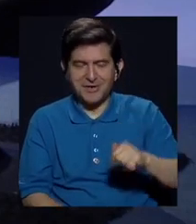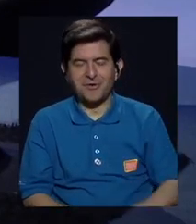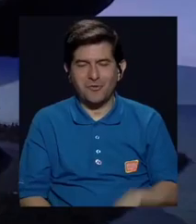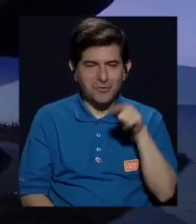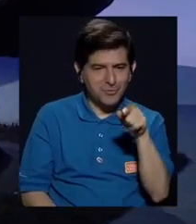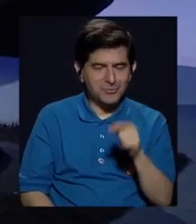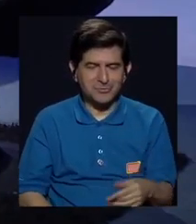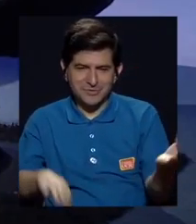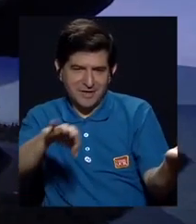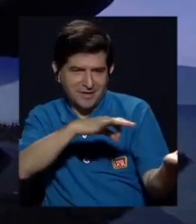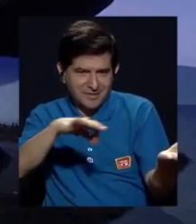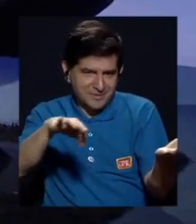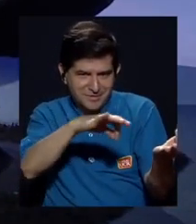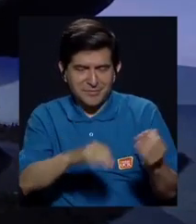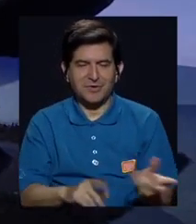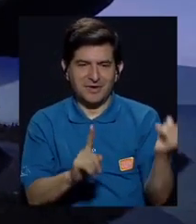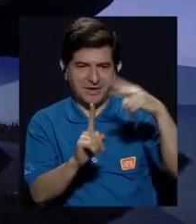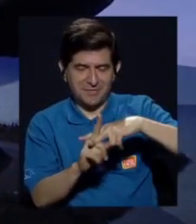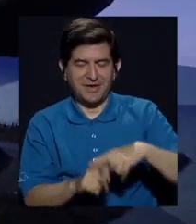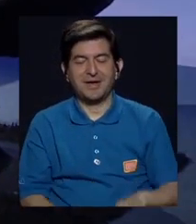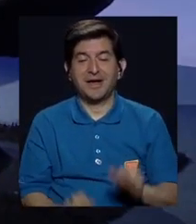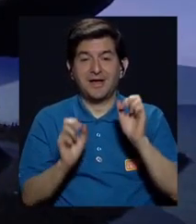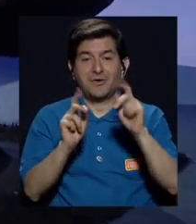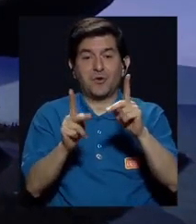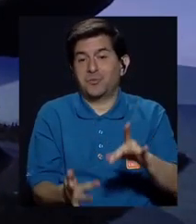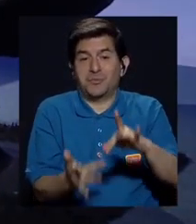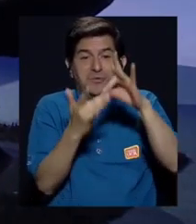obviamente es una oportunidad única, así